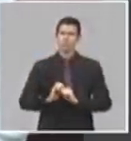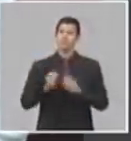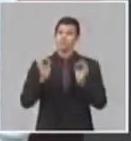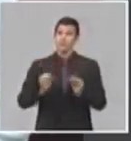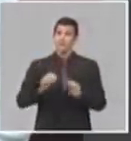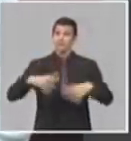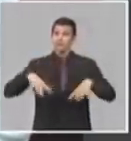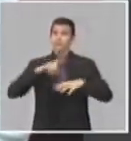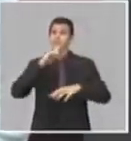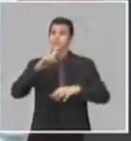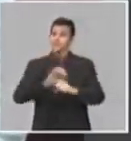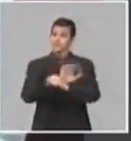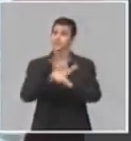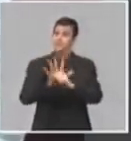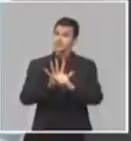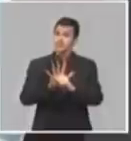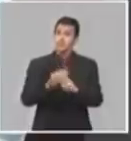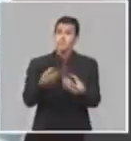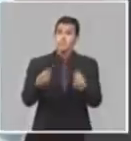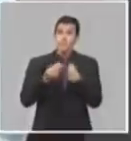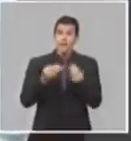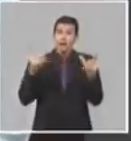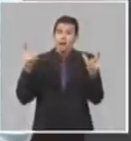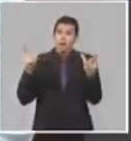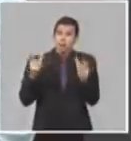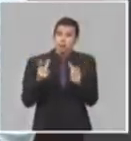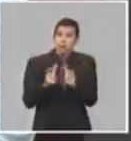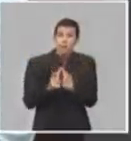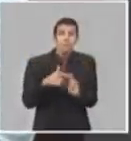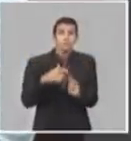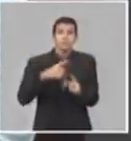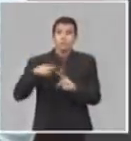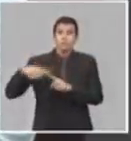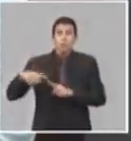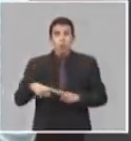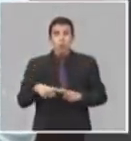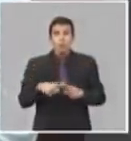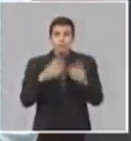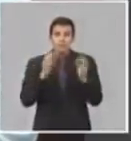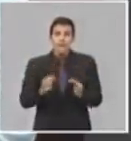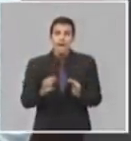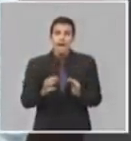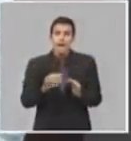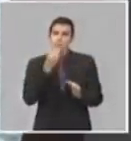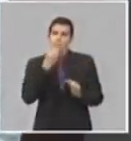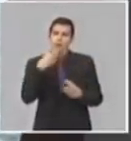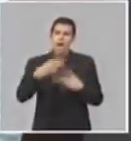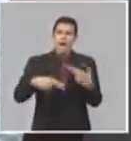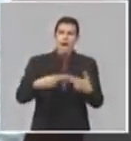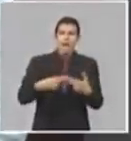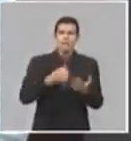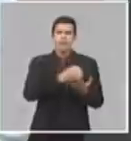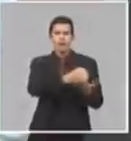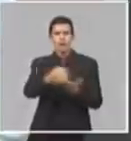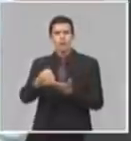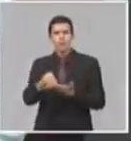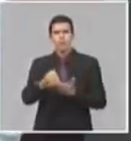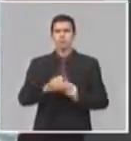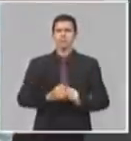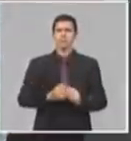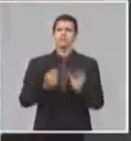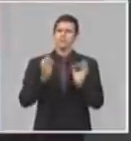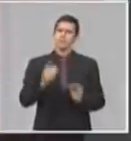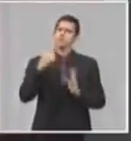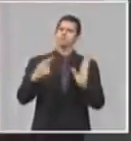de recursos, logramos controlar la pandemia y aunque lamentamos la pérdida de 87 vidas por esa causa, que